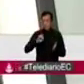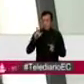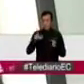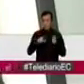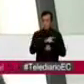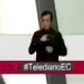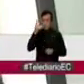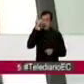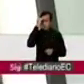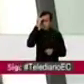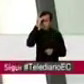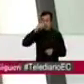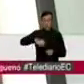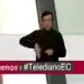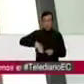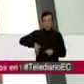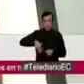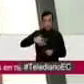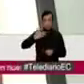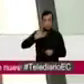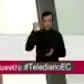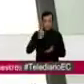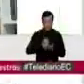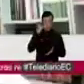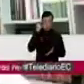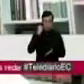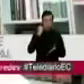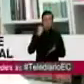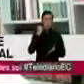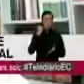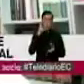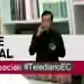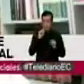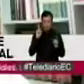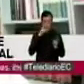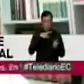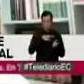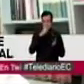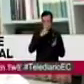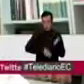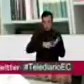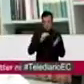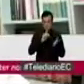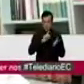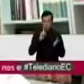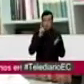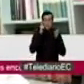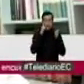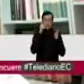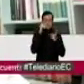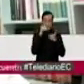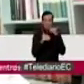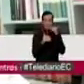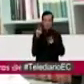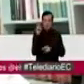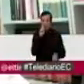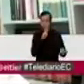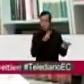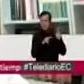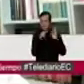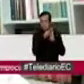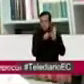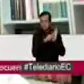no han podido realizar el proceso de matriculación. Entre otros beneficios que ahora vamos a estar vigilantes de que se cumplan